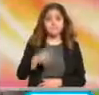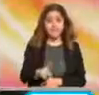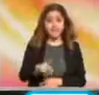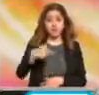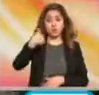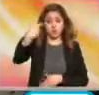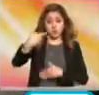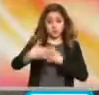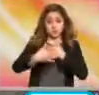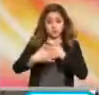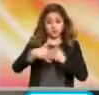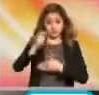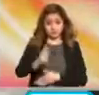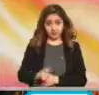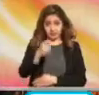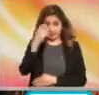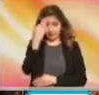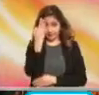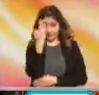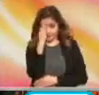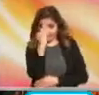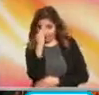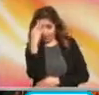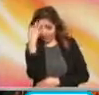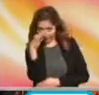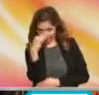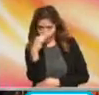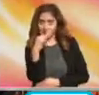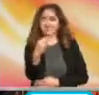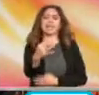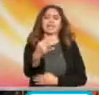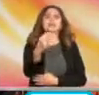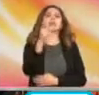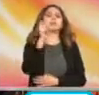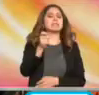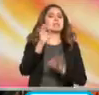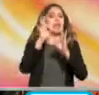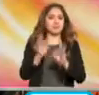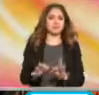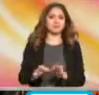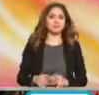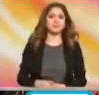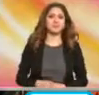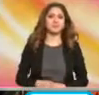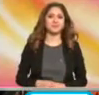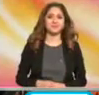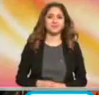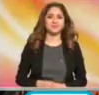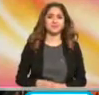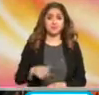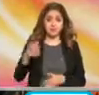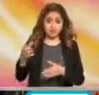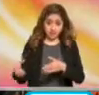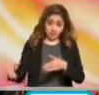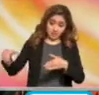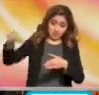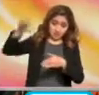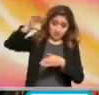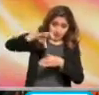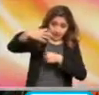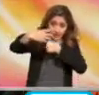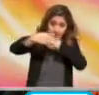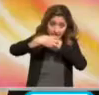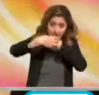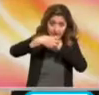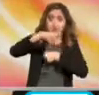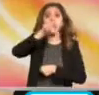que es febrero 14, Exacto. entonces ya con eso. Ok, vamos a verter nuestra preparación líquida, Sí. que en este caso es caldo